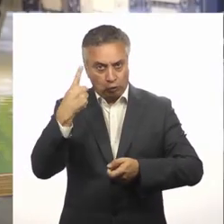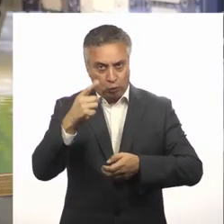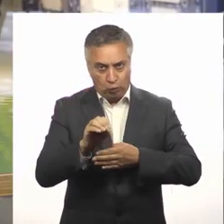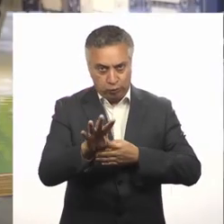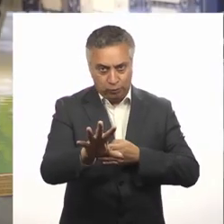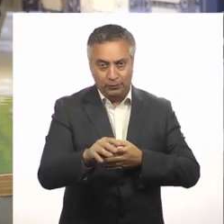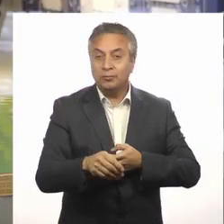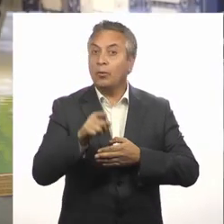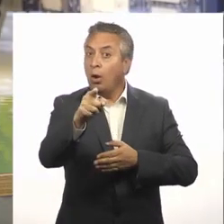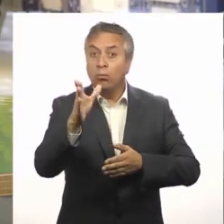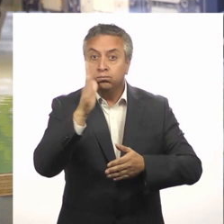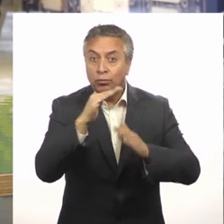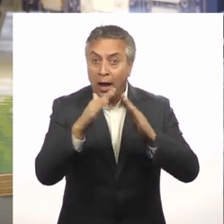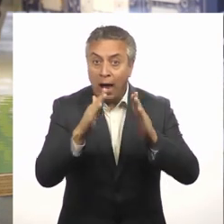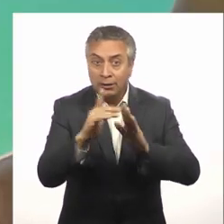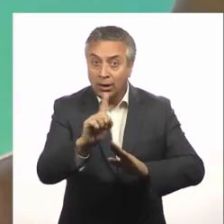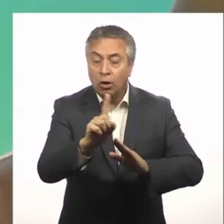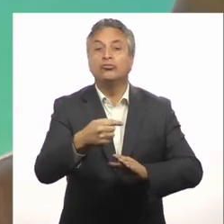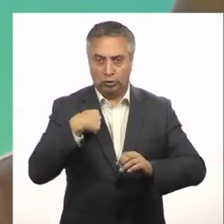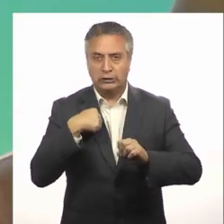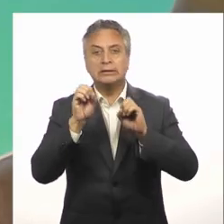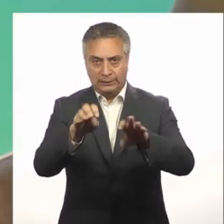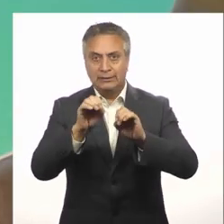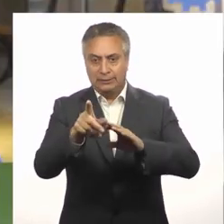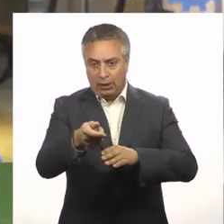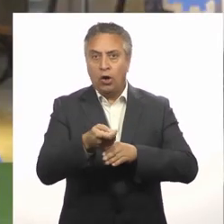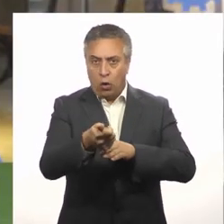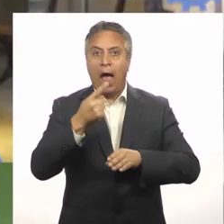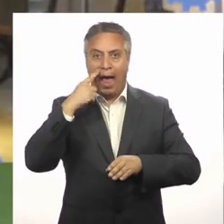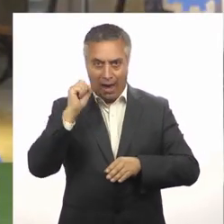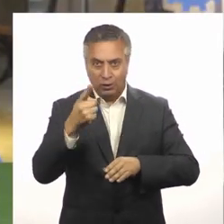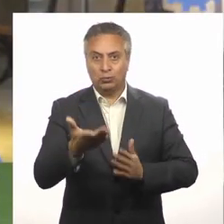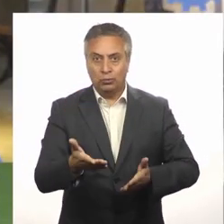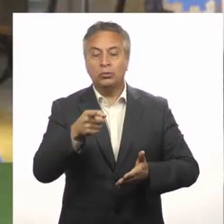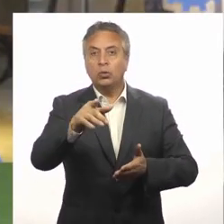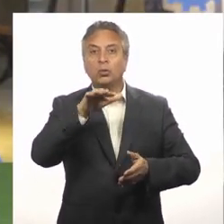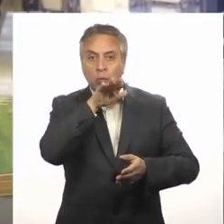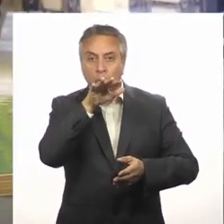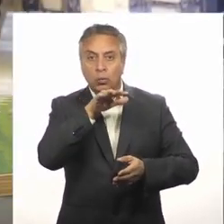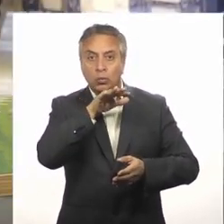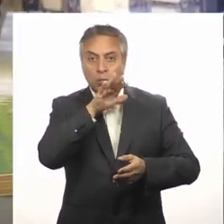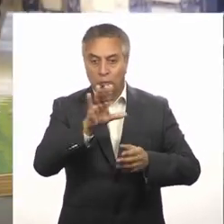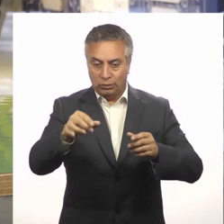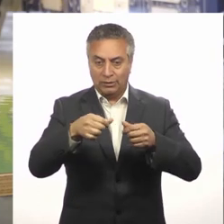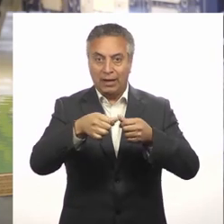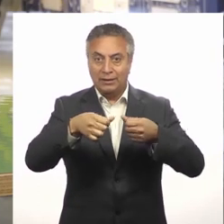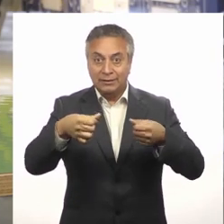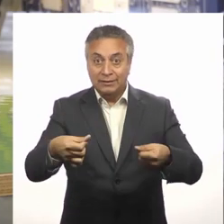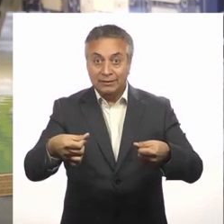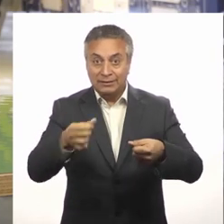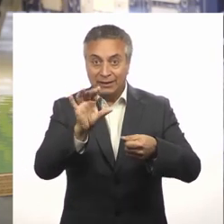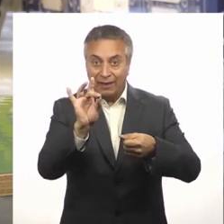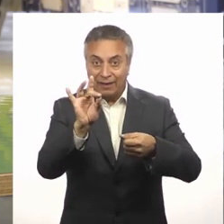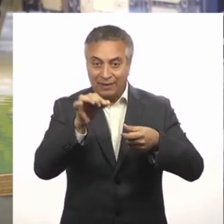Si no tienen en su casa, les voy a enseñar a fabricar su propia linterna azul. Vamos a utilizar cinta adhesiva